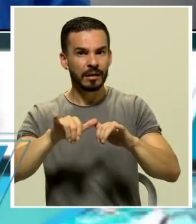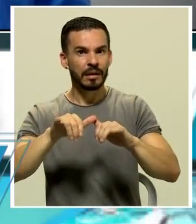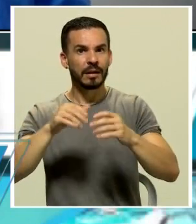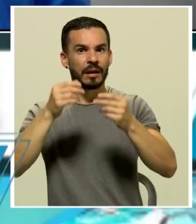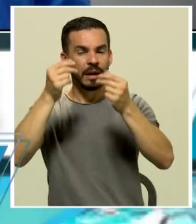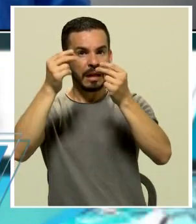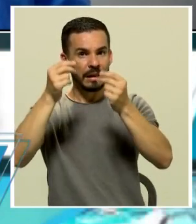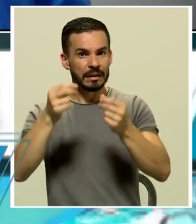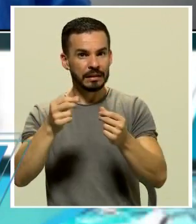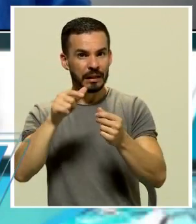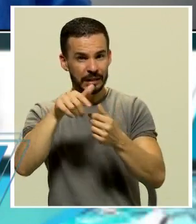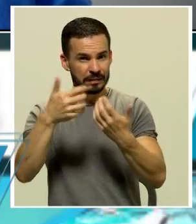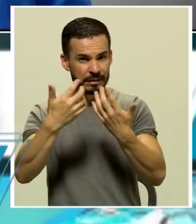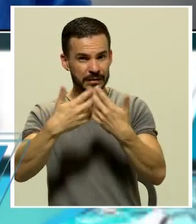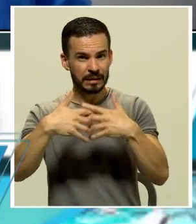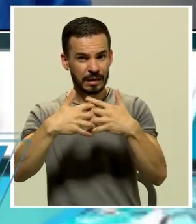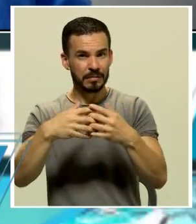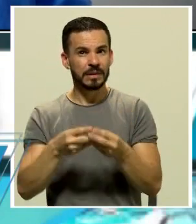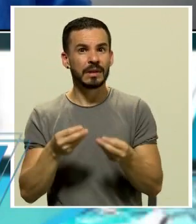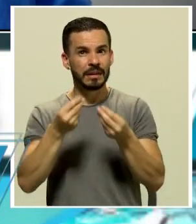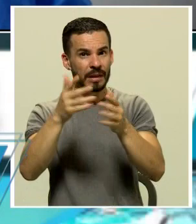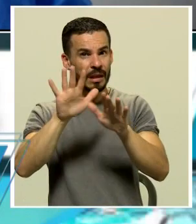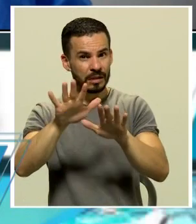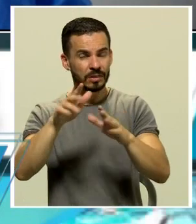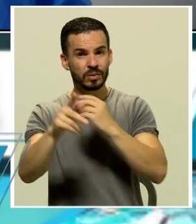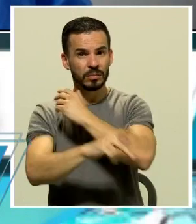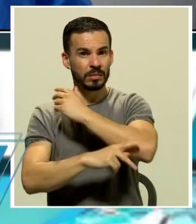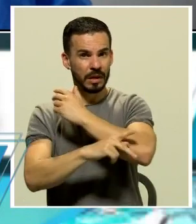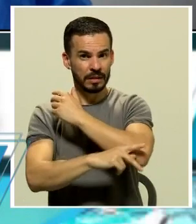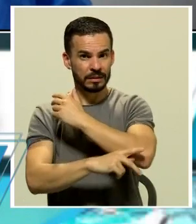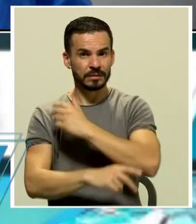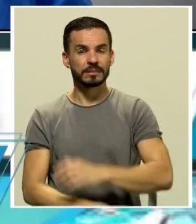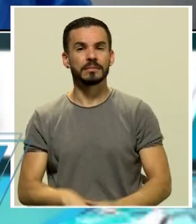el dinero que esas empresas producen en sus territorios?